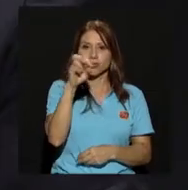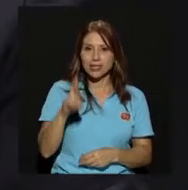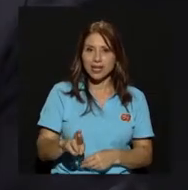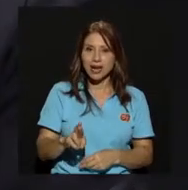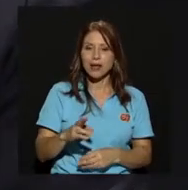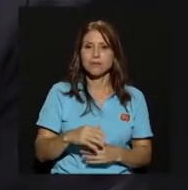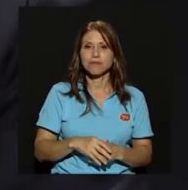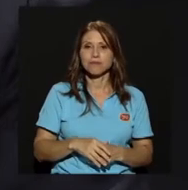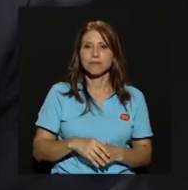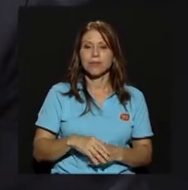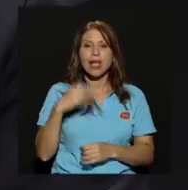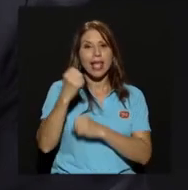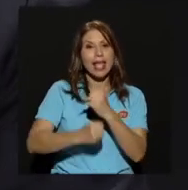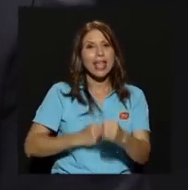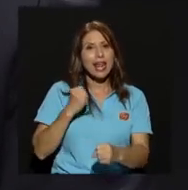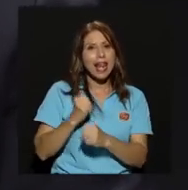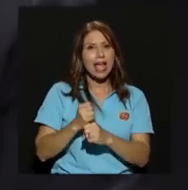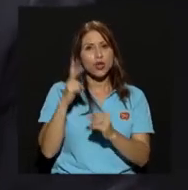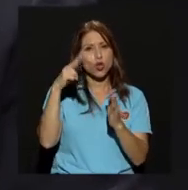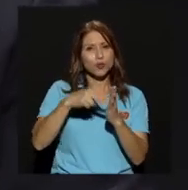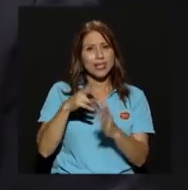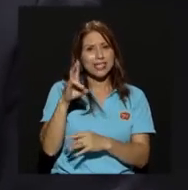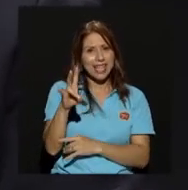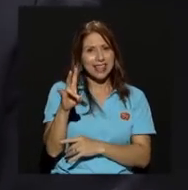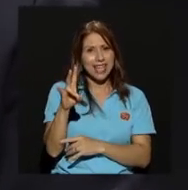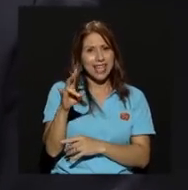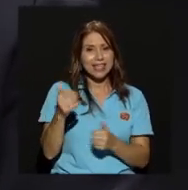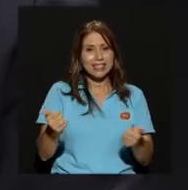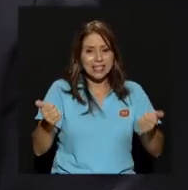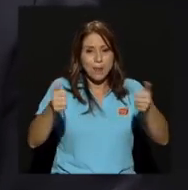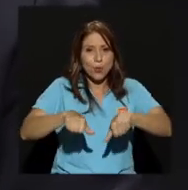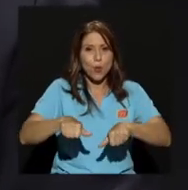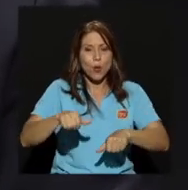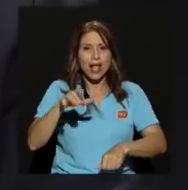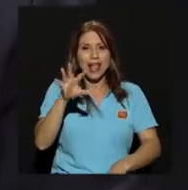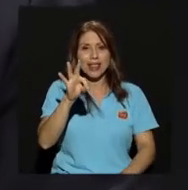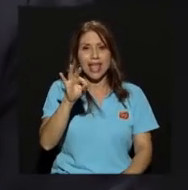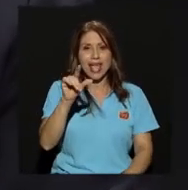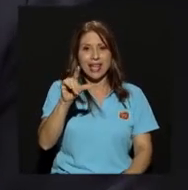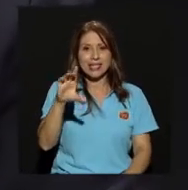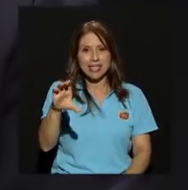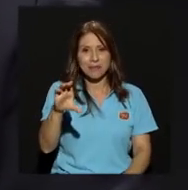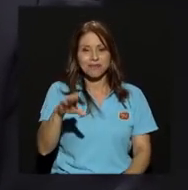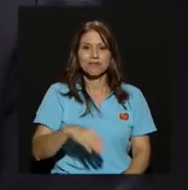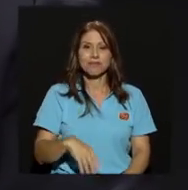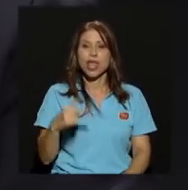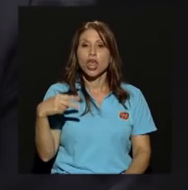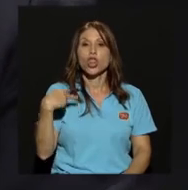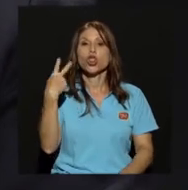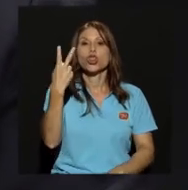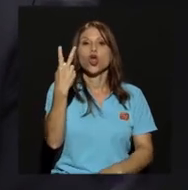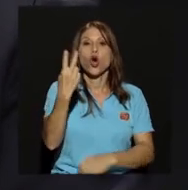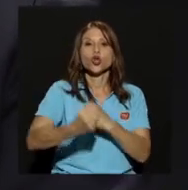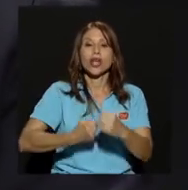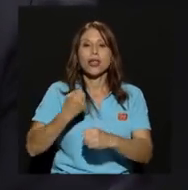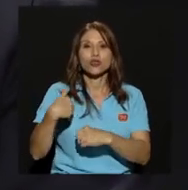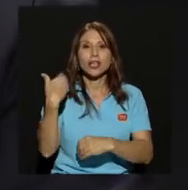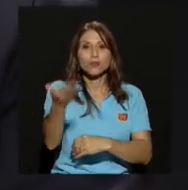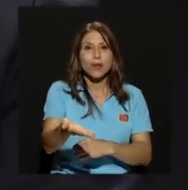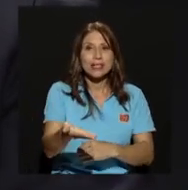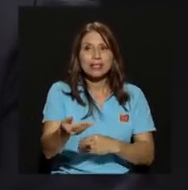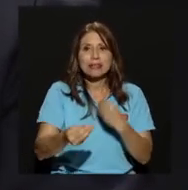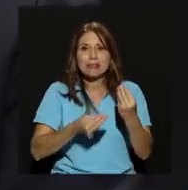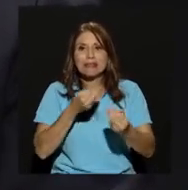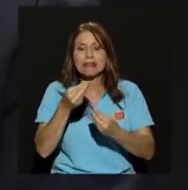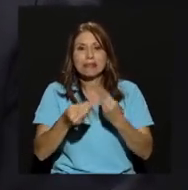en el año 2007 se aprobó el tlc dos años después estábamos en medio de la crisis